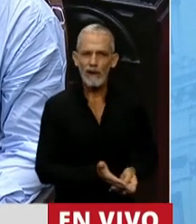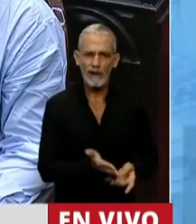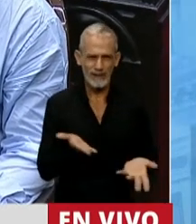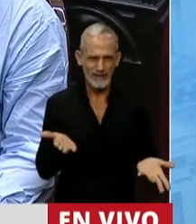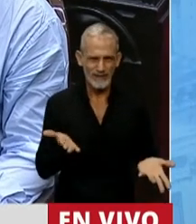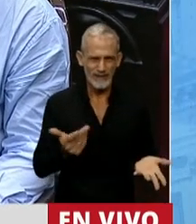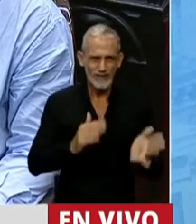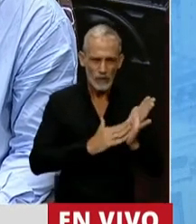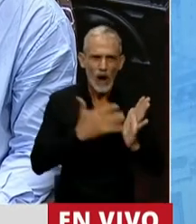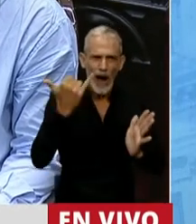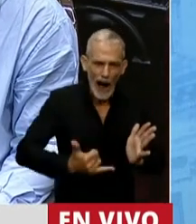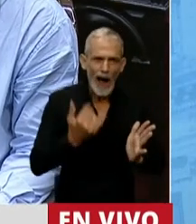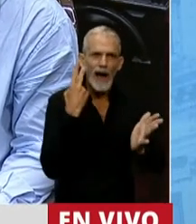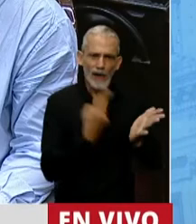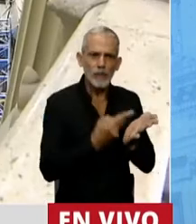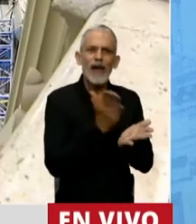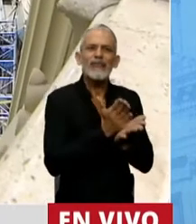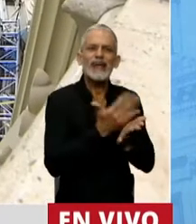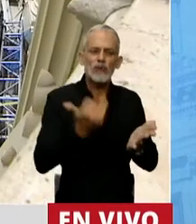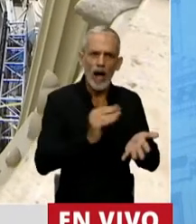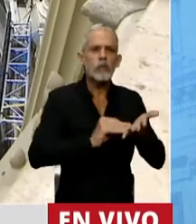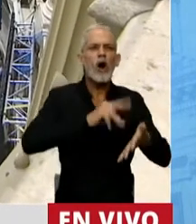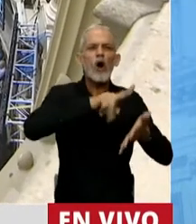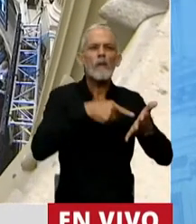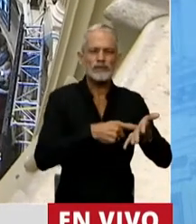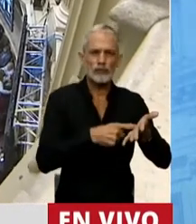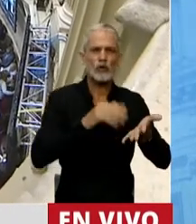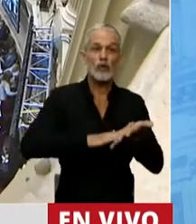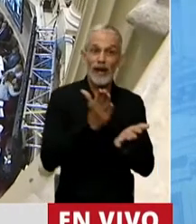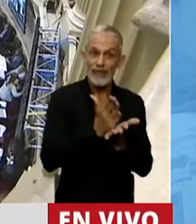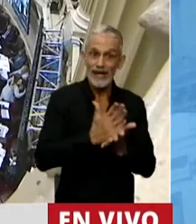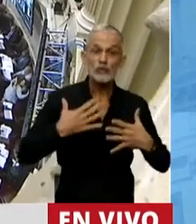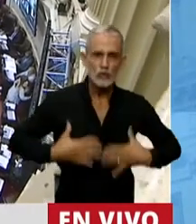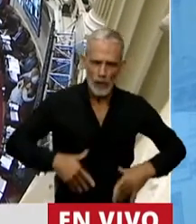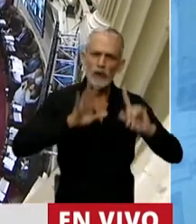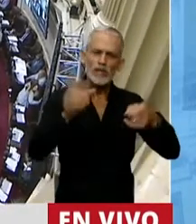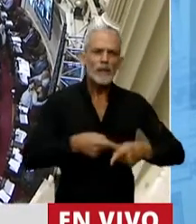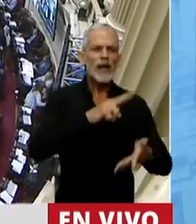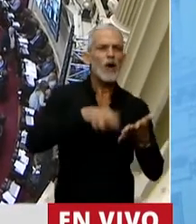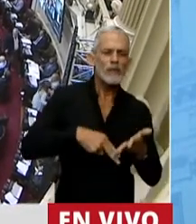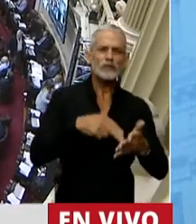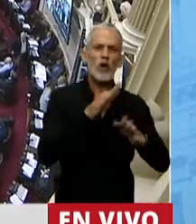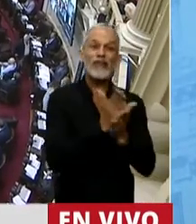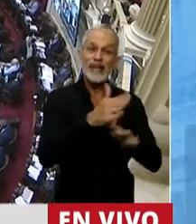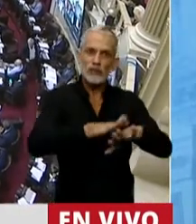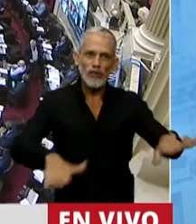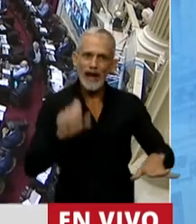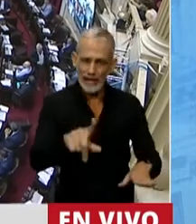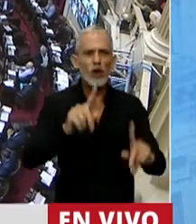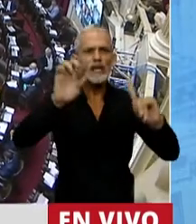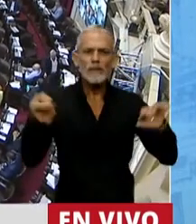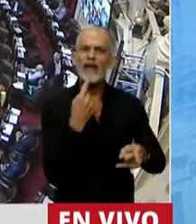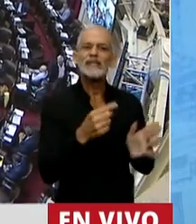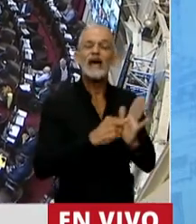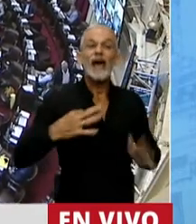derecho lo reconoce, por supuesto que lo reconoce. Lo reconoce la Convención Interamericana de Derechos Humanos, la Convención de los Derechos de Niños. Todos y cada uno de ellos dice que la